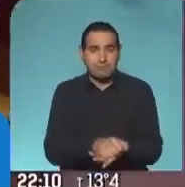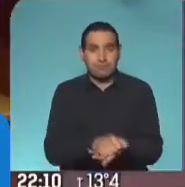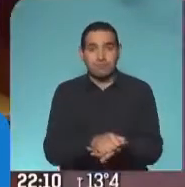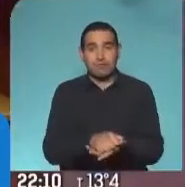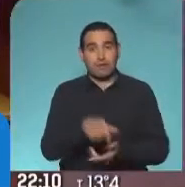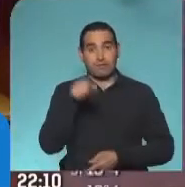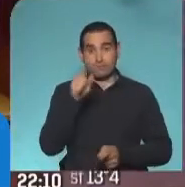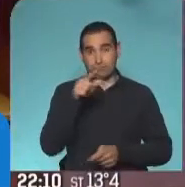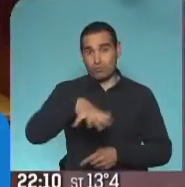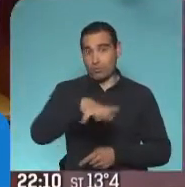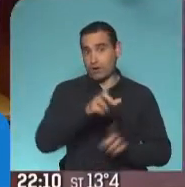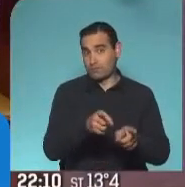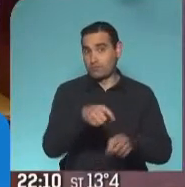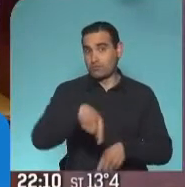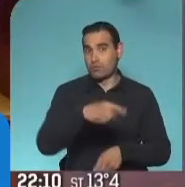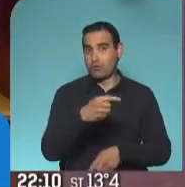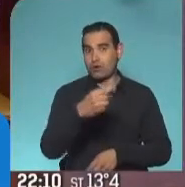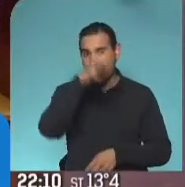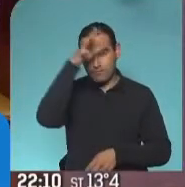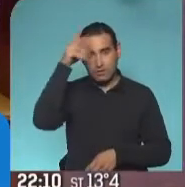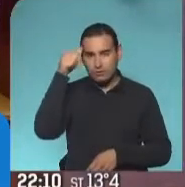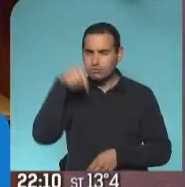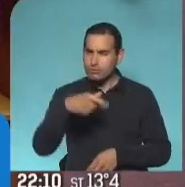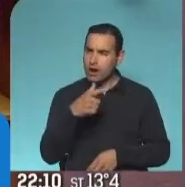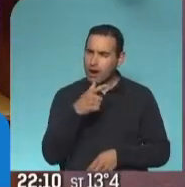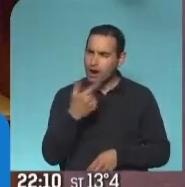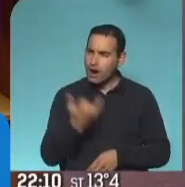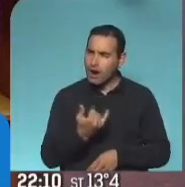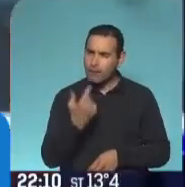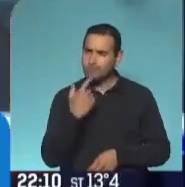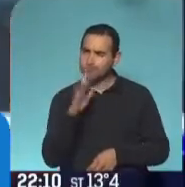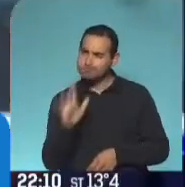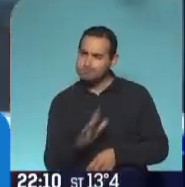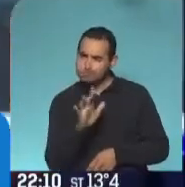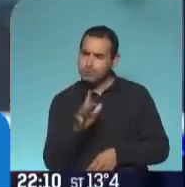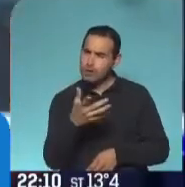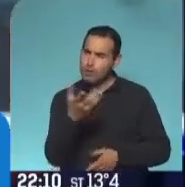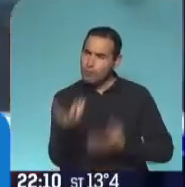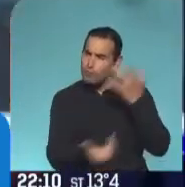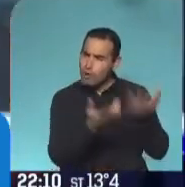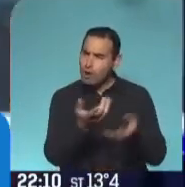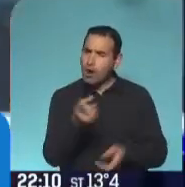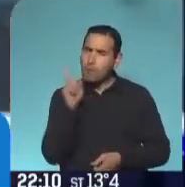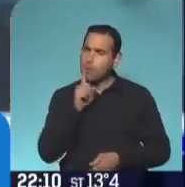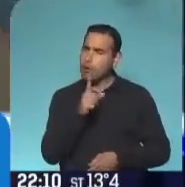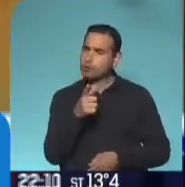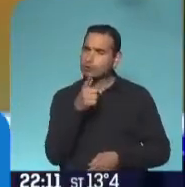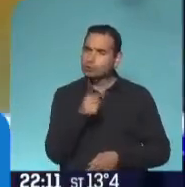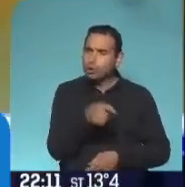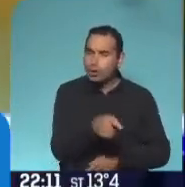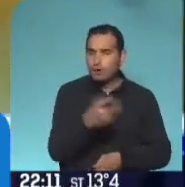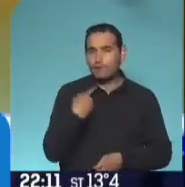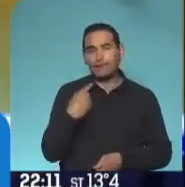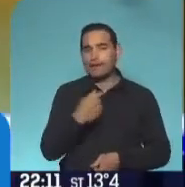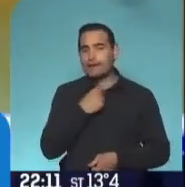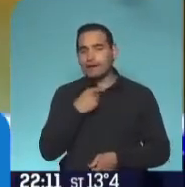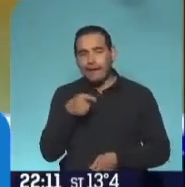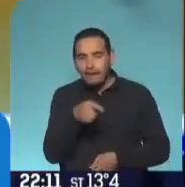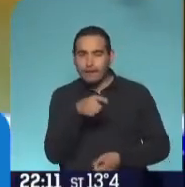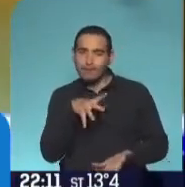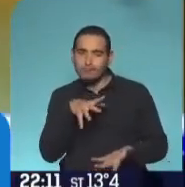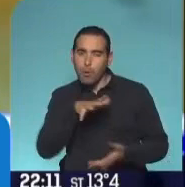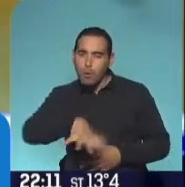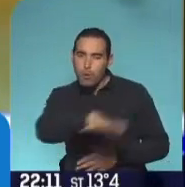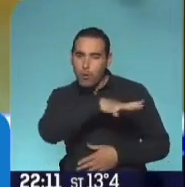este punto. Por eso también están al revés las sospechas de que estos incendios podrían ser intencionales en búsqueda de